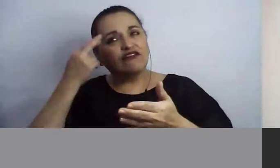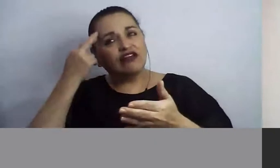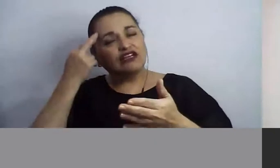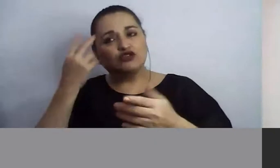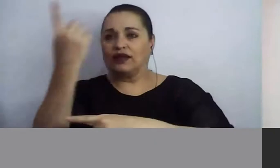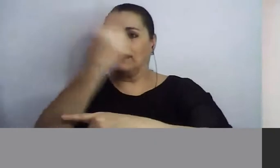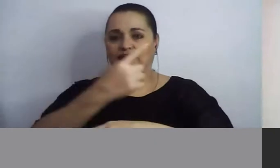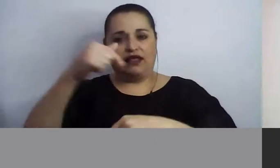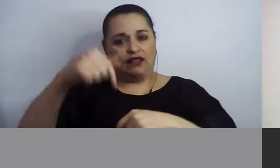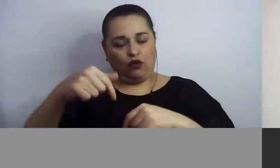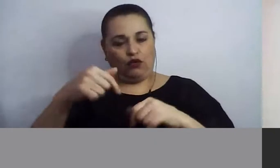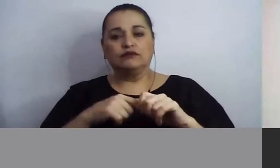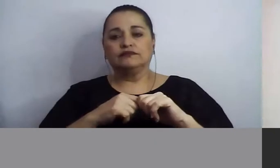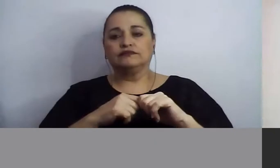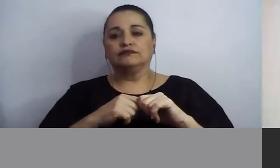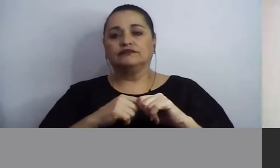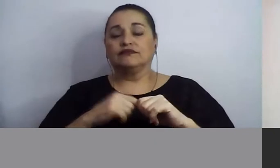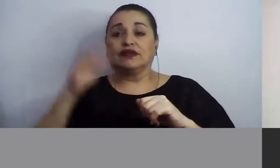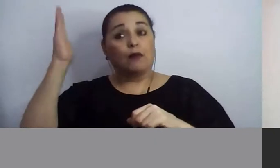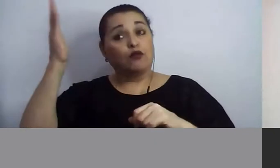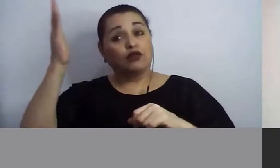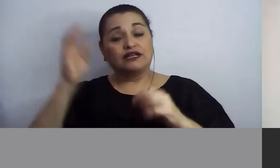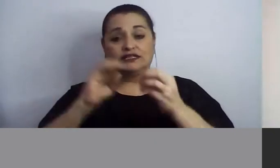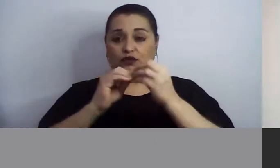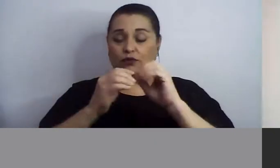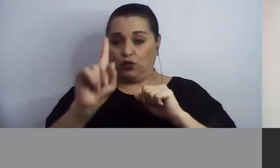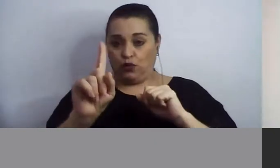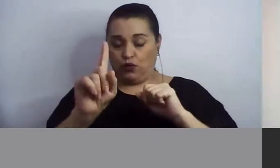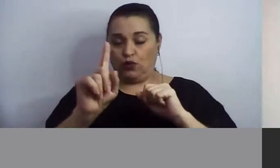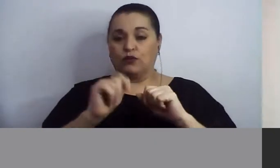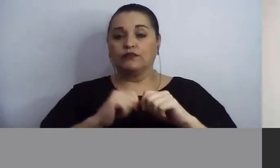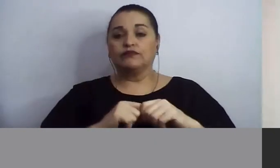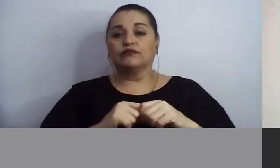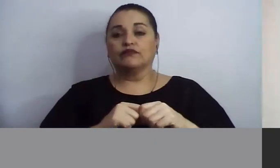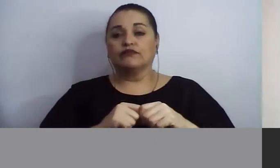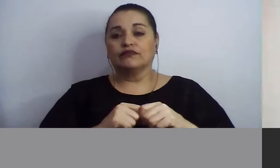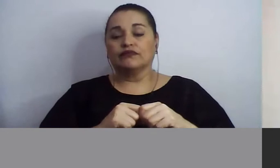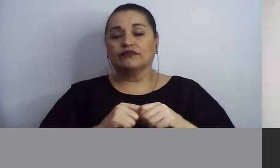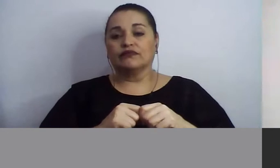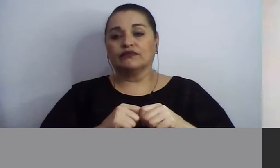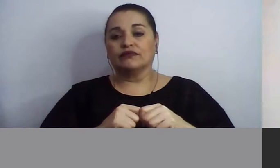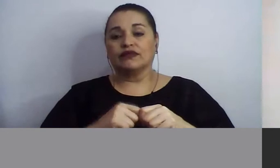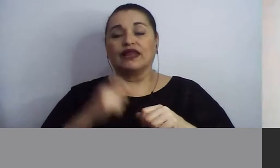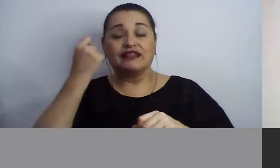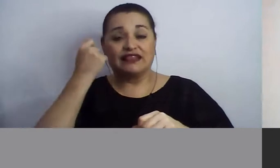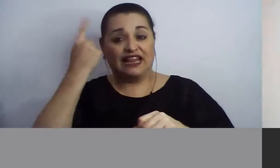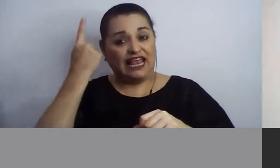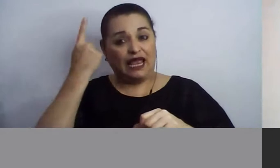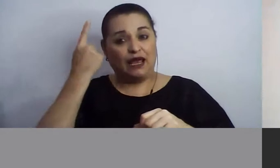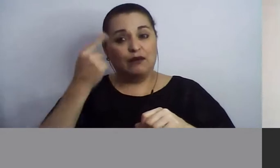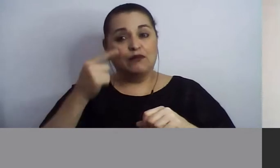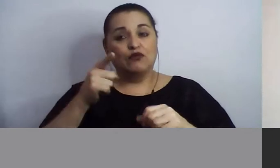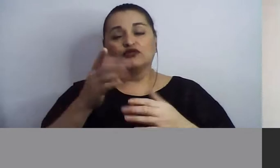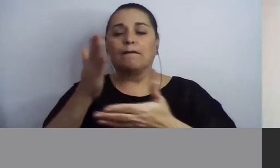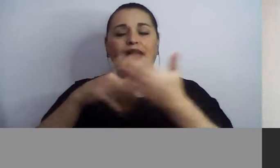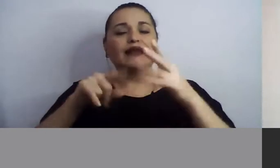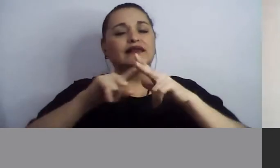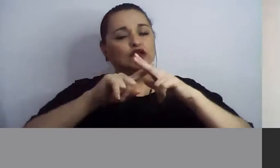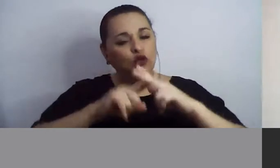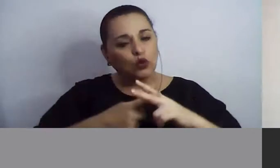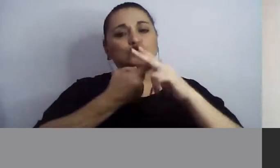el día de hoy. La ponencia número uno, que la entendemos como una parte introductoria